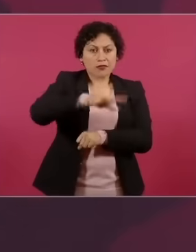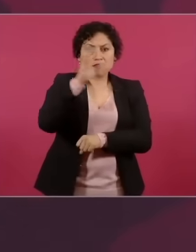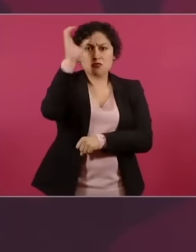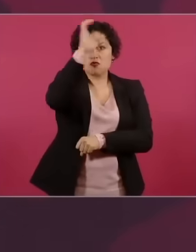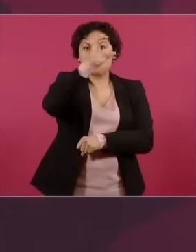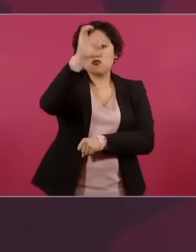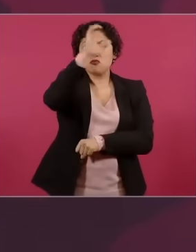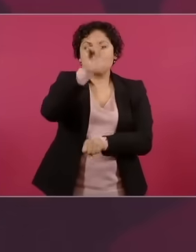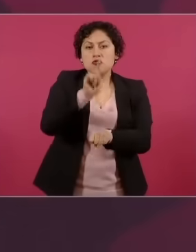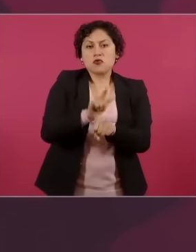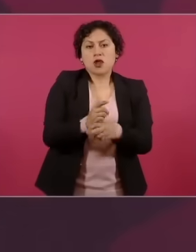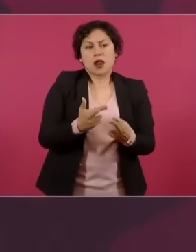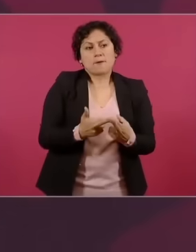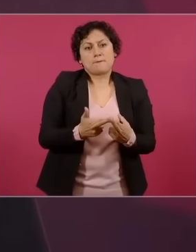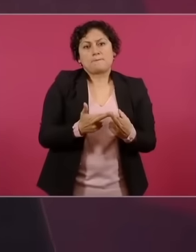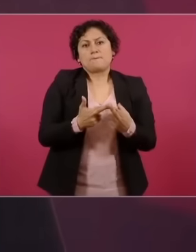México.